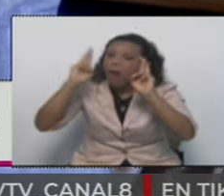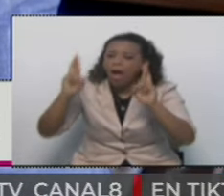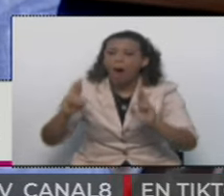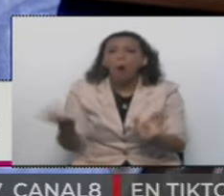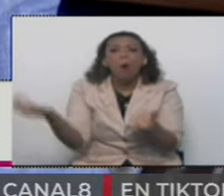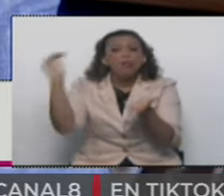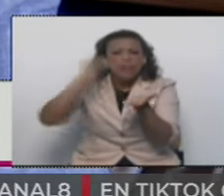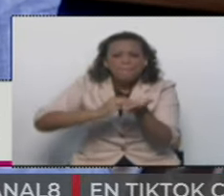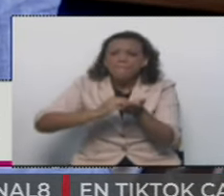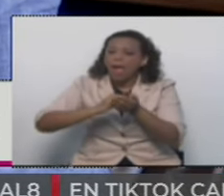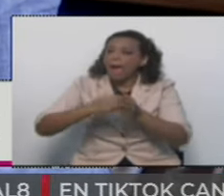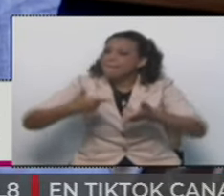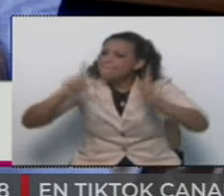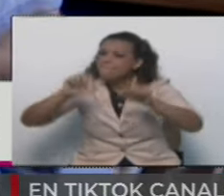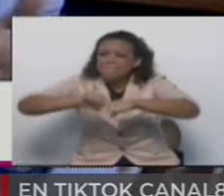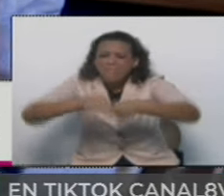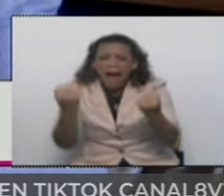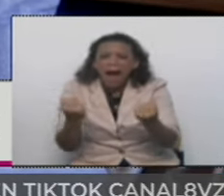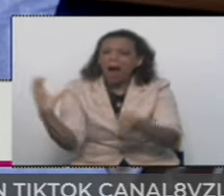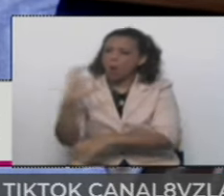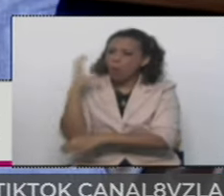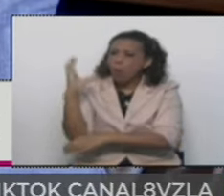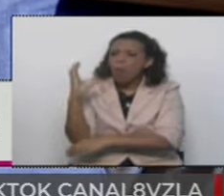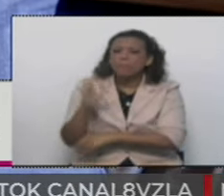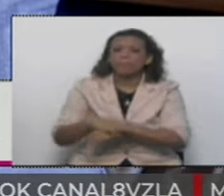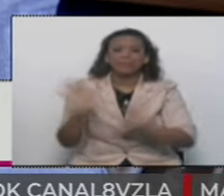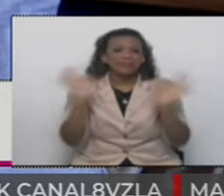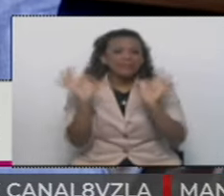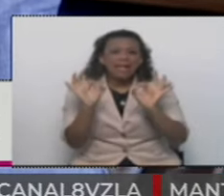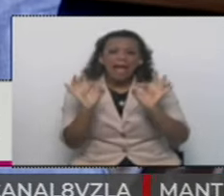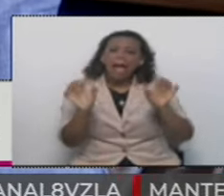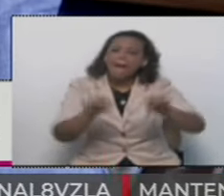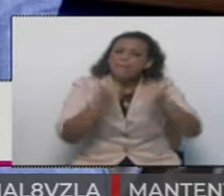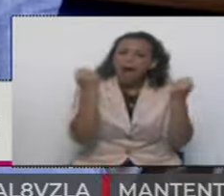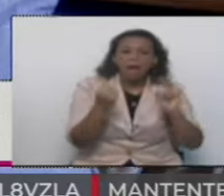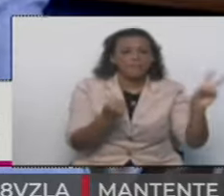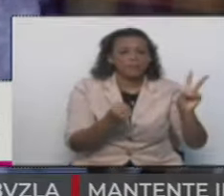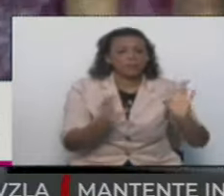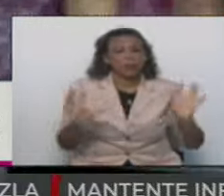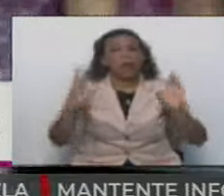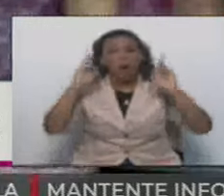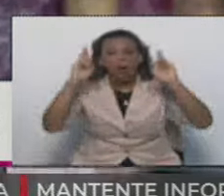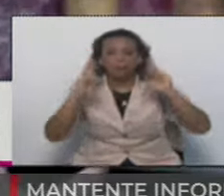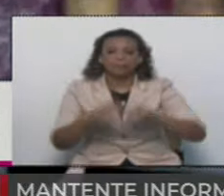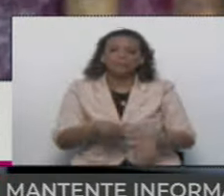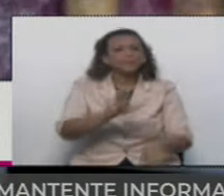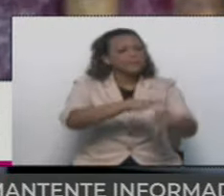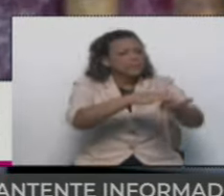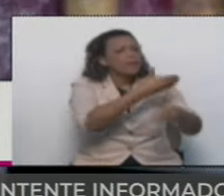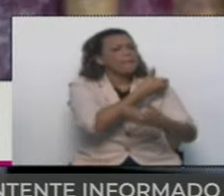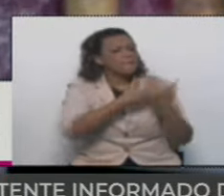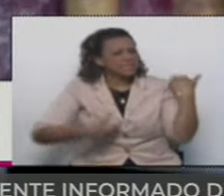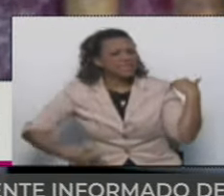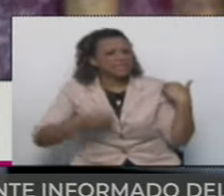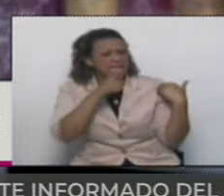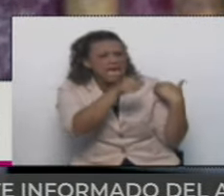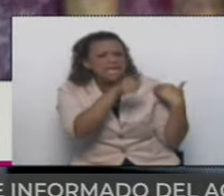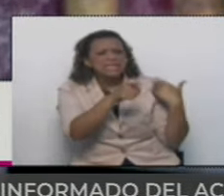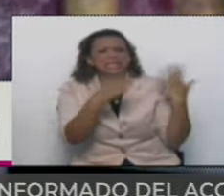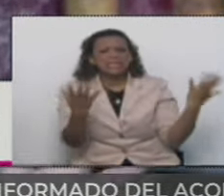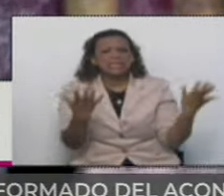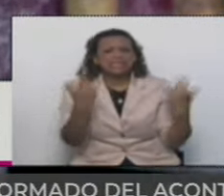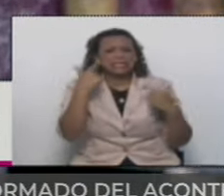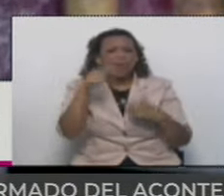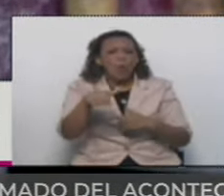permitan que le hagan más daño a Colombia ni que le hagan daño a Venezuela. Presidente, en esta historia, así como vemos a